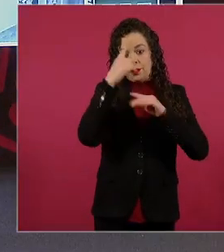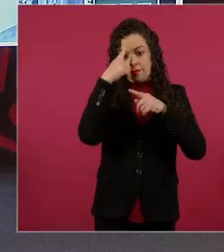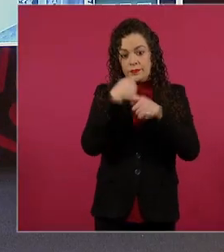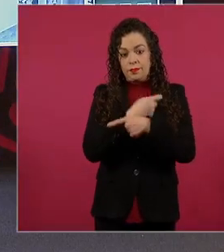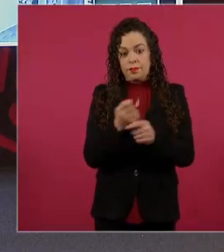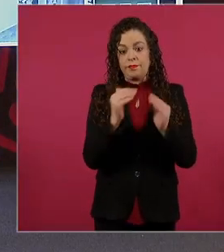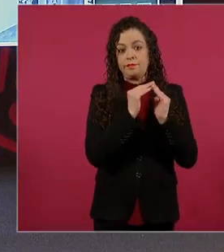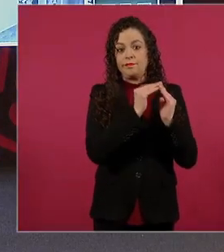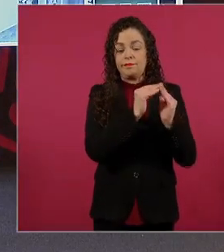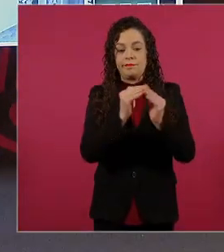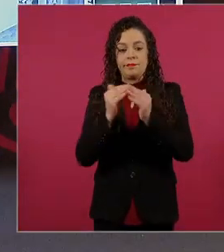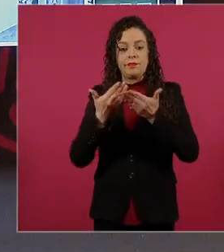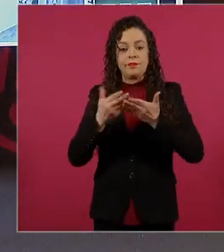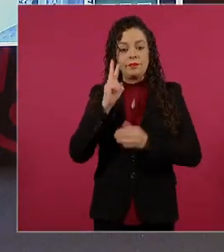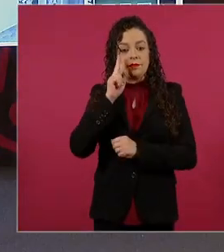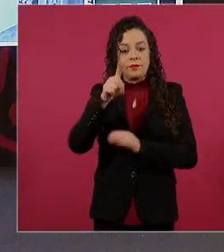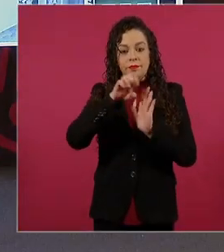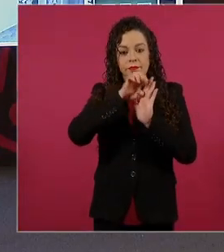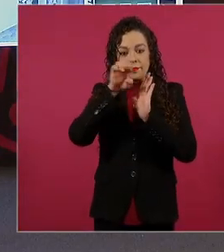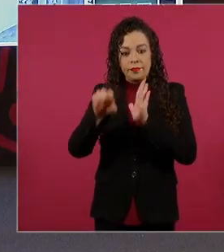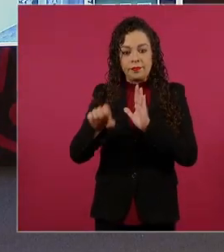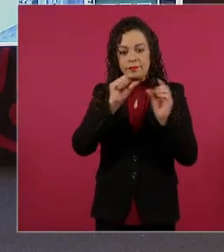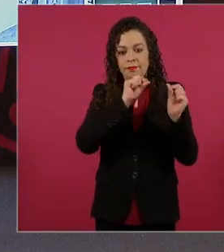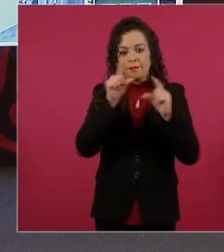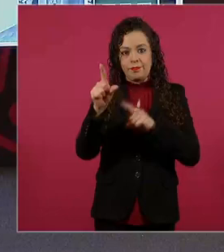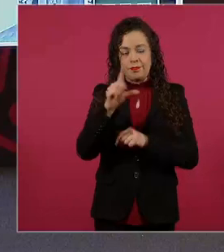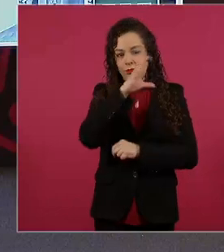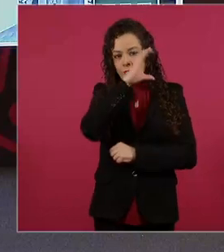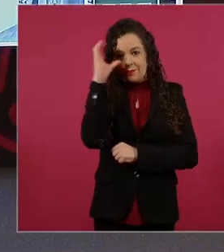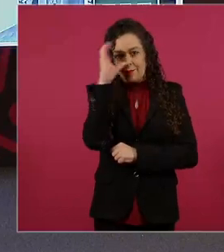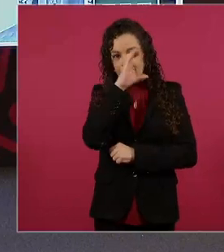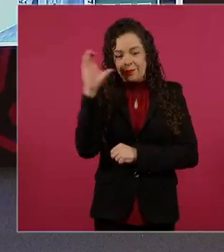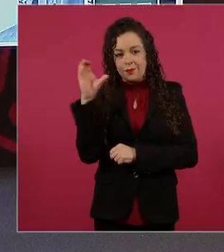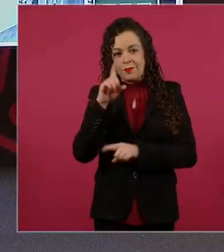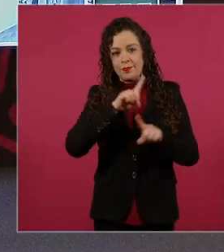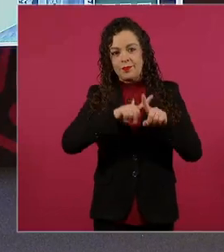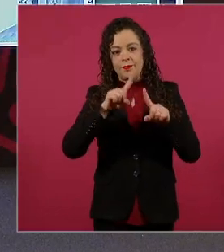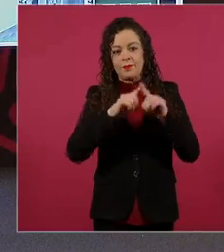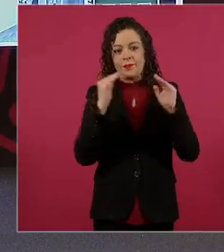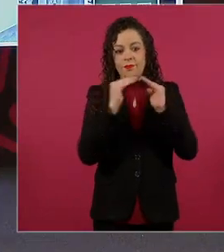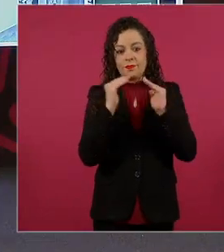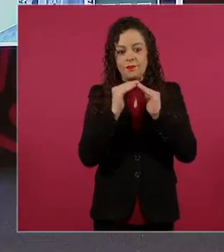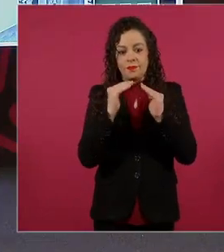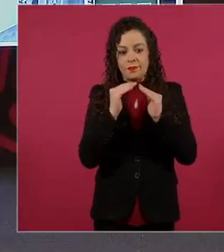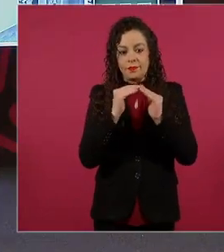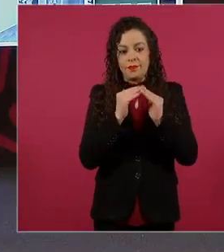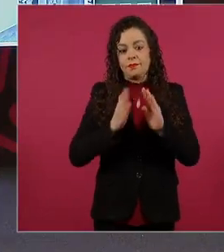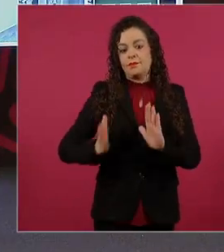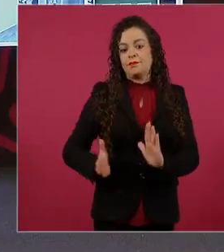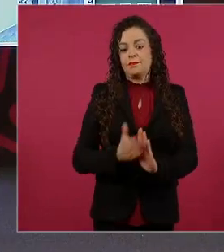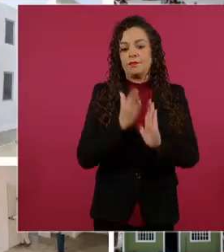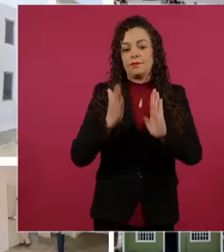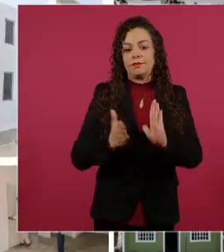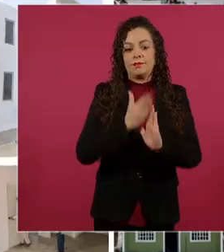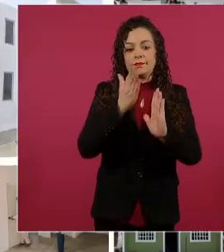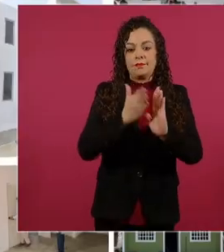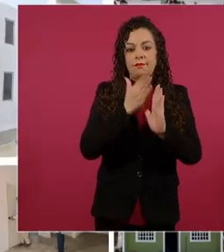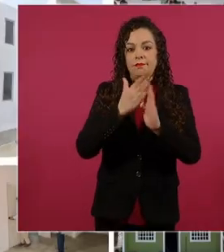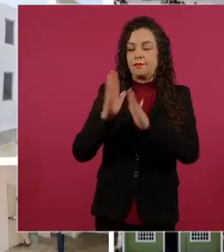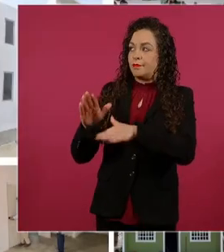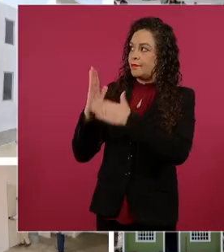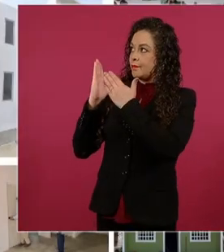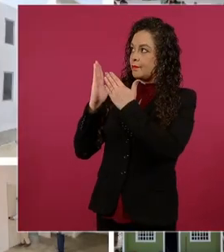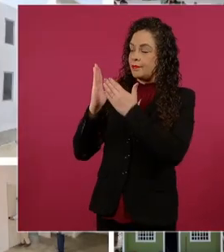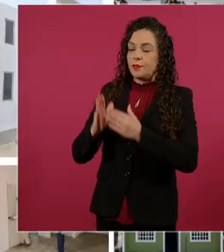Aquí vemos los ejemplos de las viviendas que se construyeron ya en un lugar seguro,